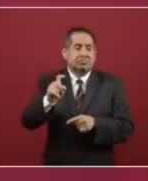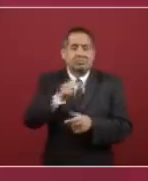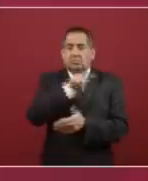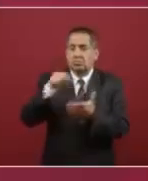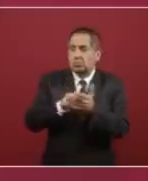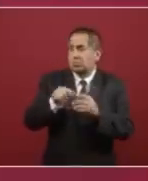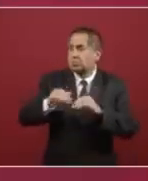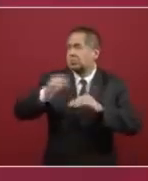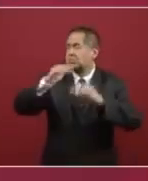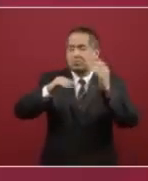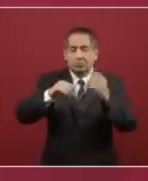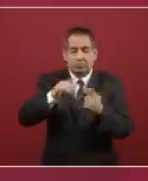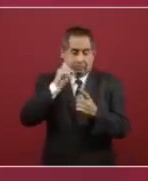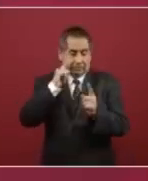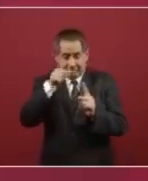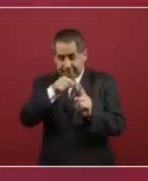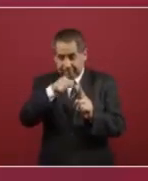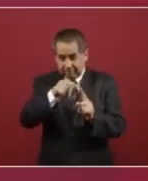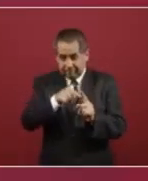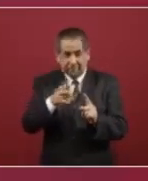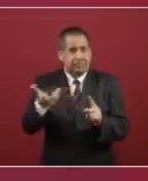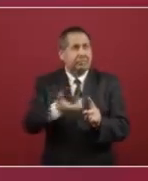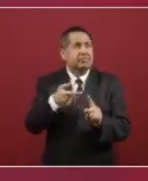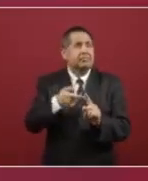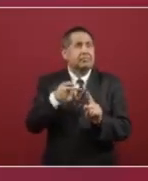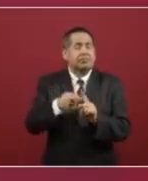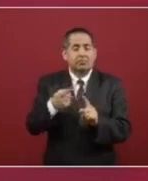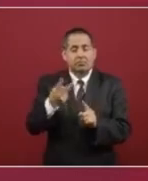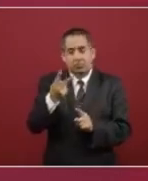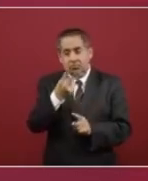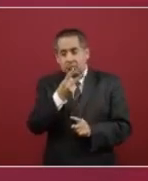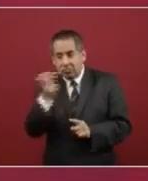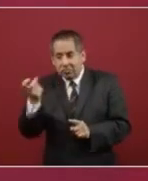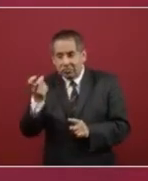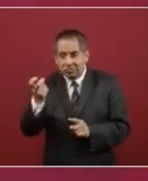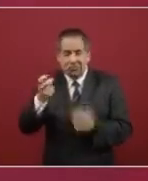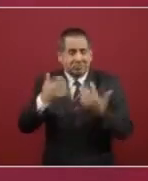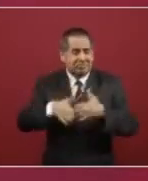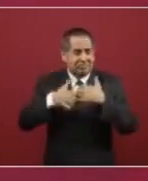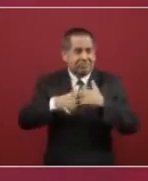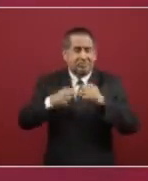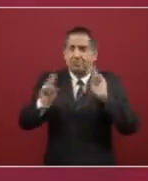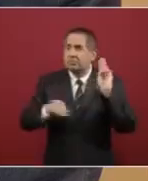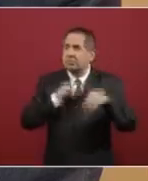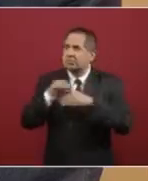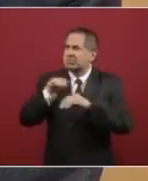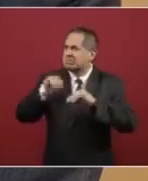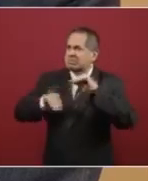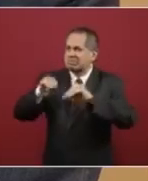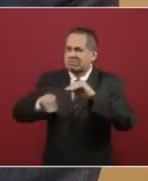Hay una de ellas que ha construido más de 200 refinerías en el mundo.